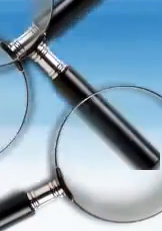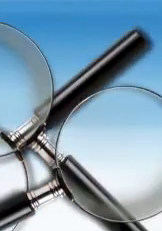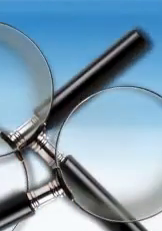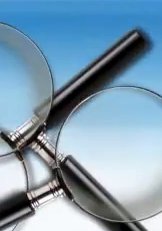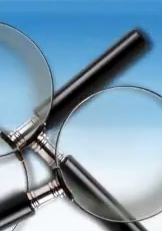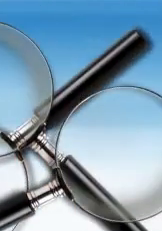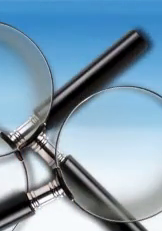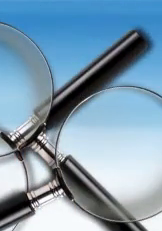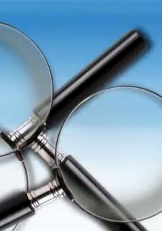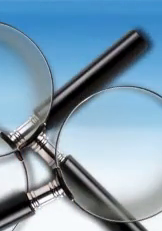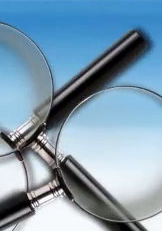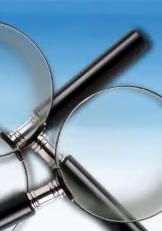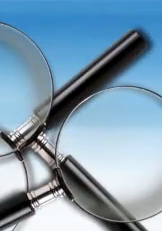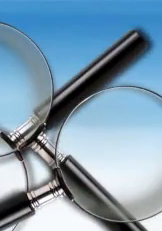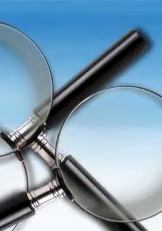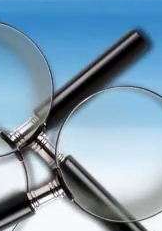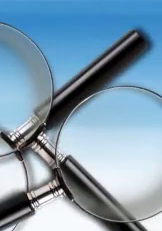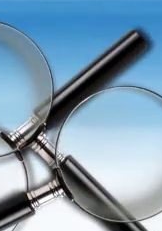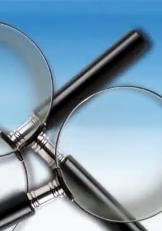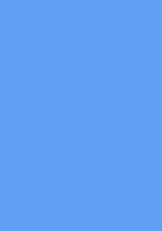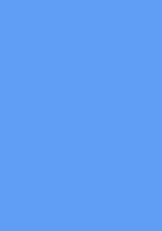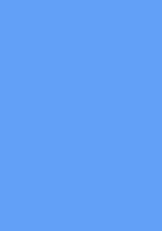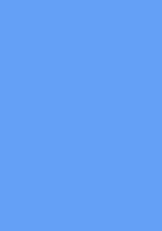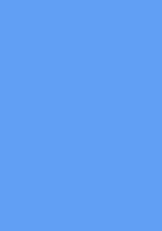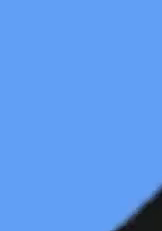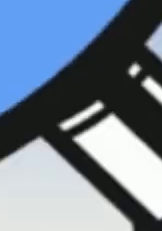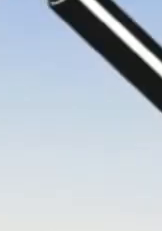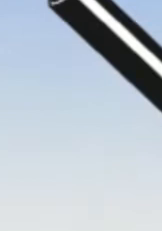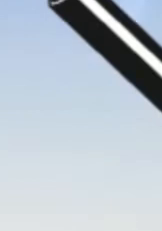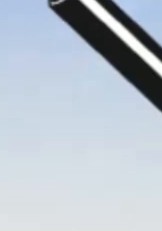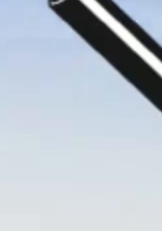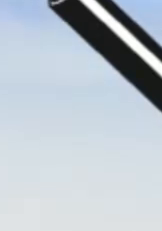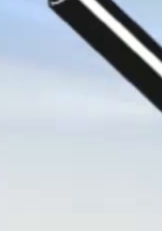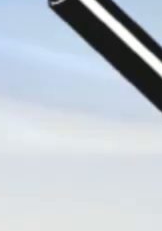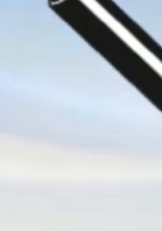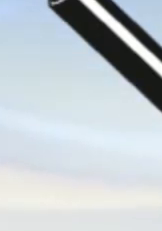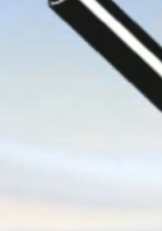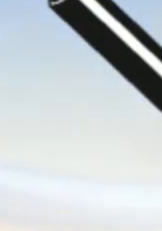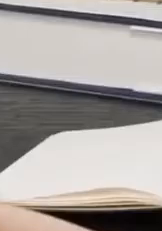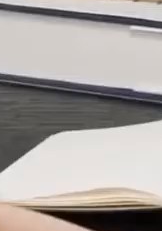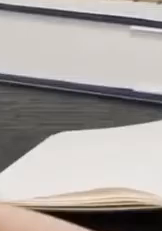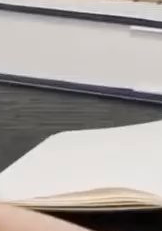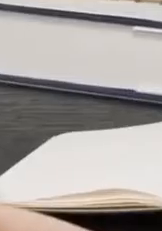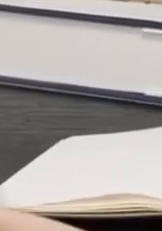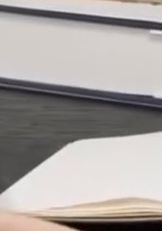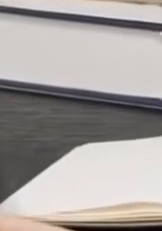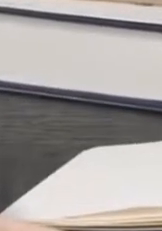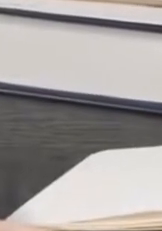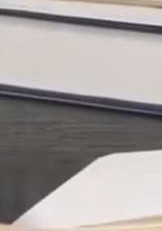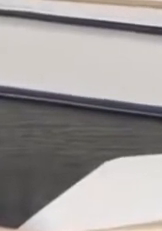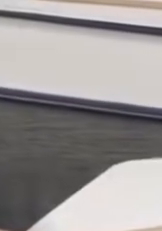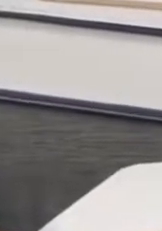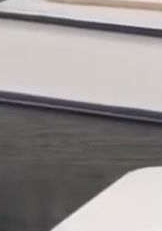Llega la sección Los Lupazos de la Semana, aquí en su noticiero virtual La Lupa Araucana, el primer noticiero